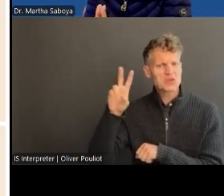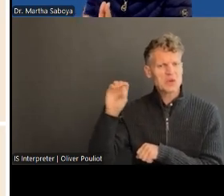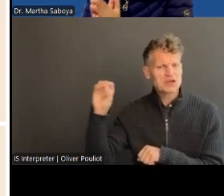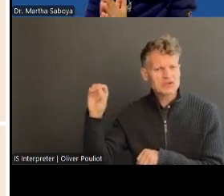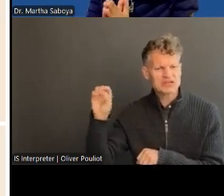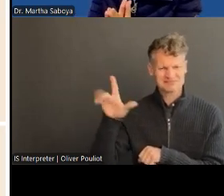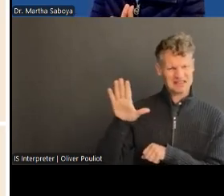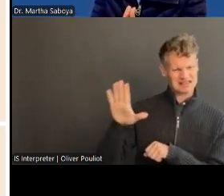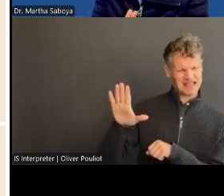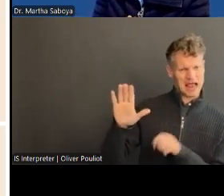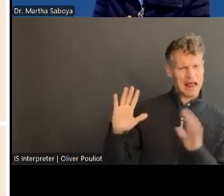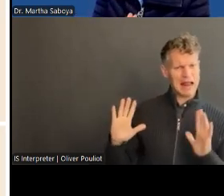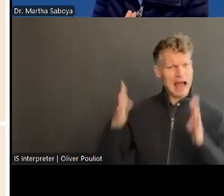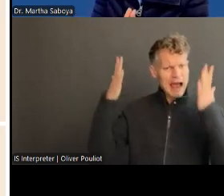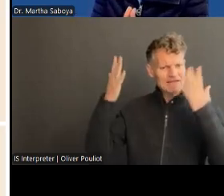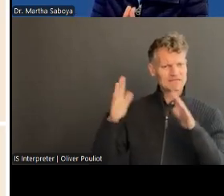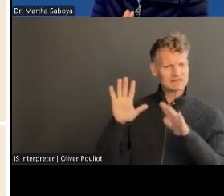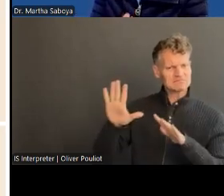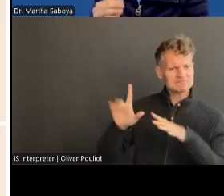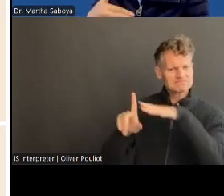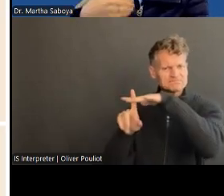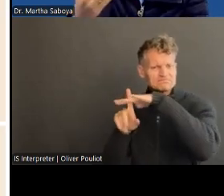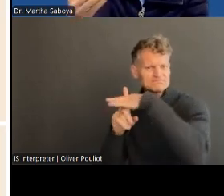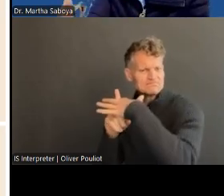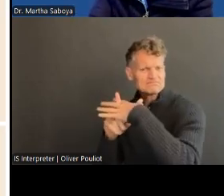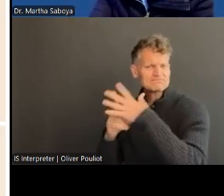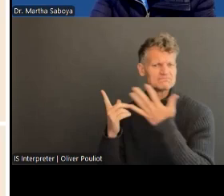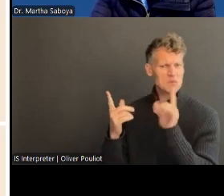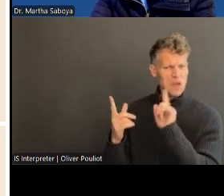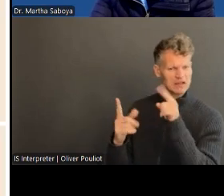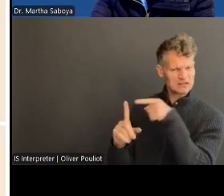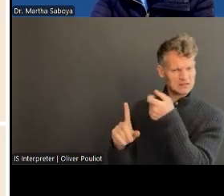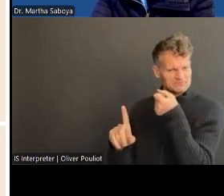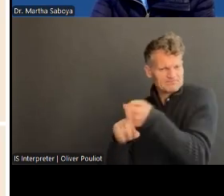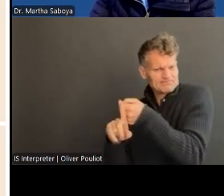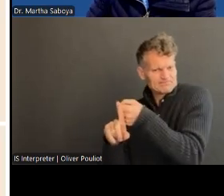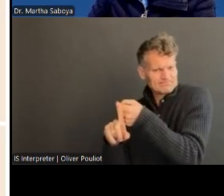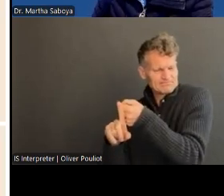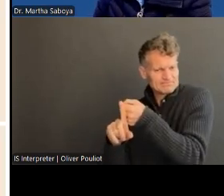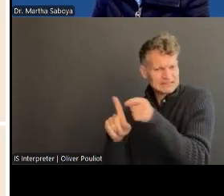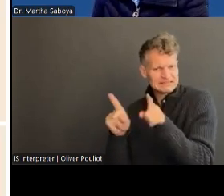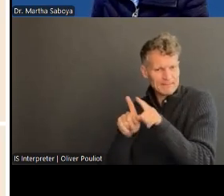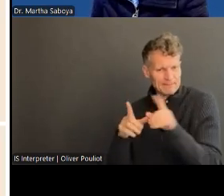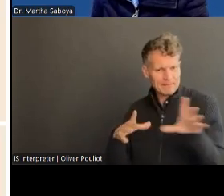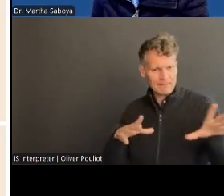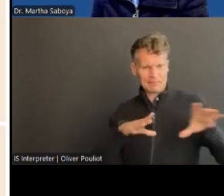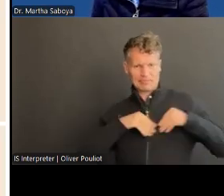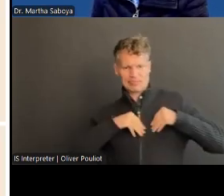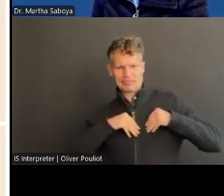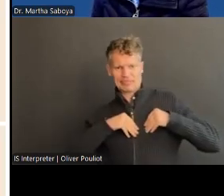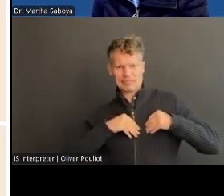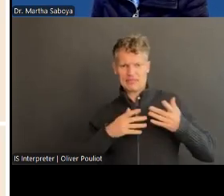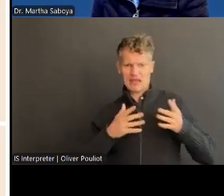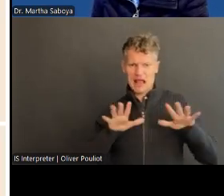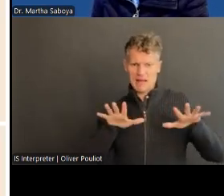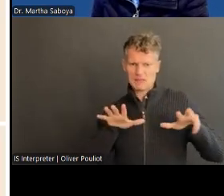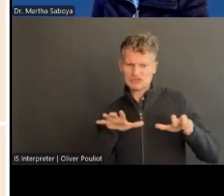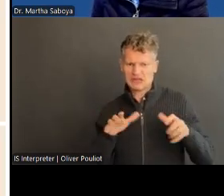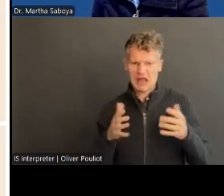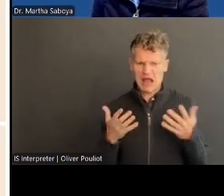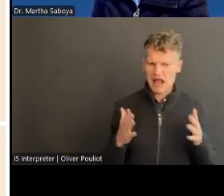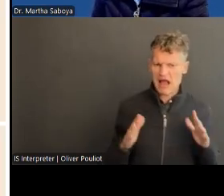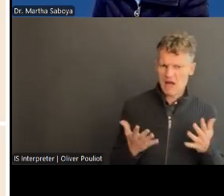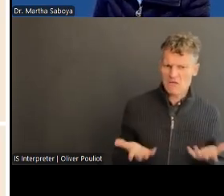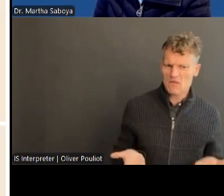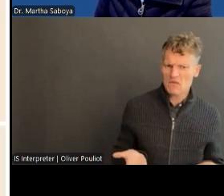lepra es preguntarles, bueno, ¿cuáles son las condiciones en las que viven y cuáles son los determinantes que hace que les